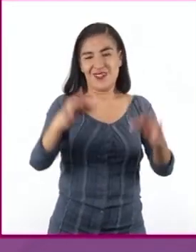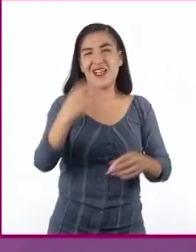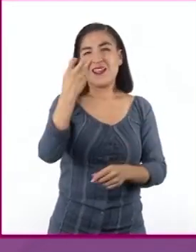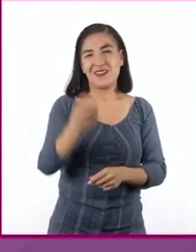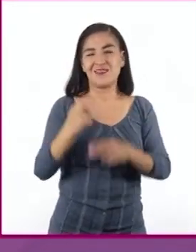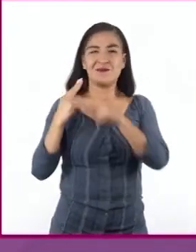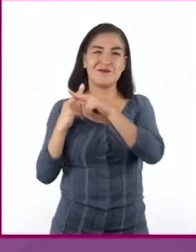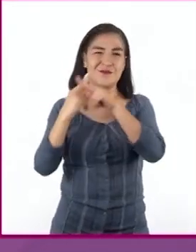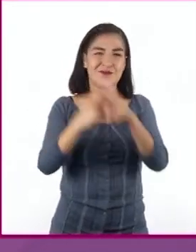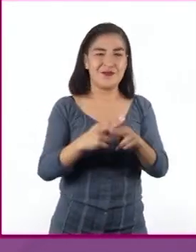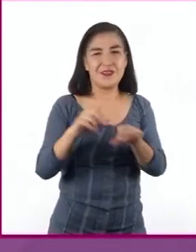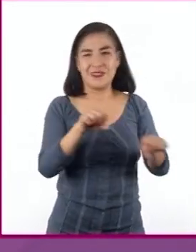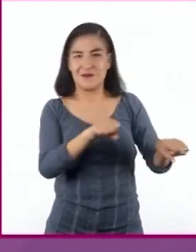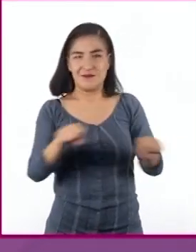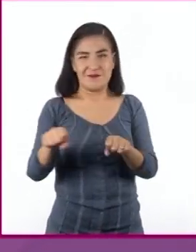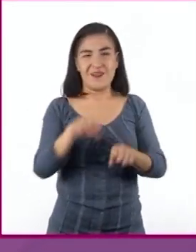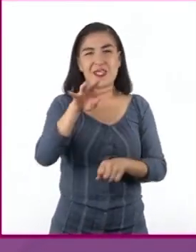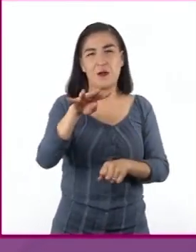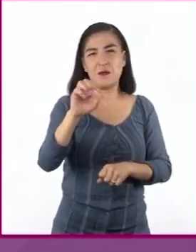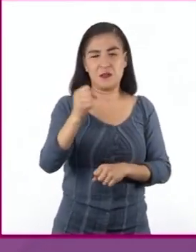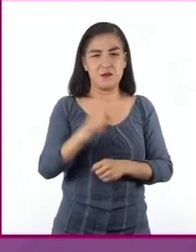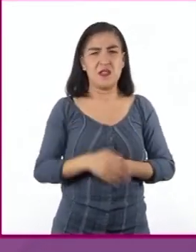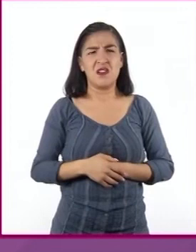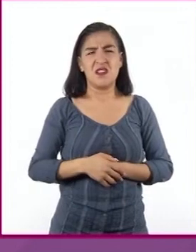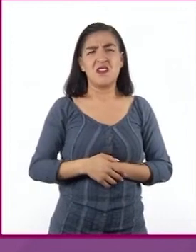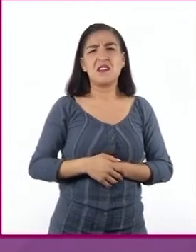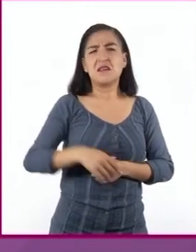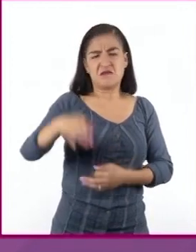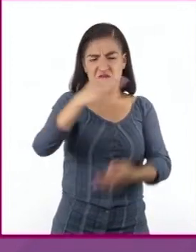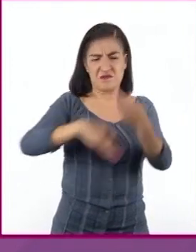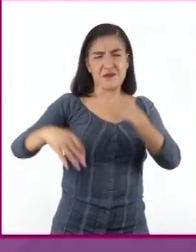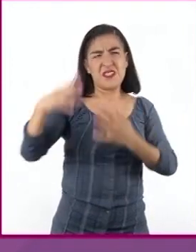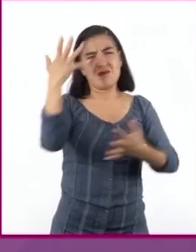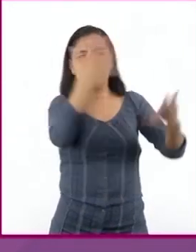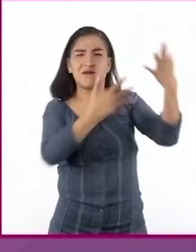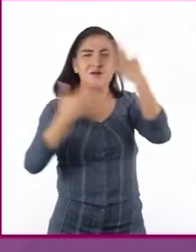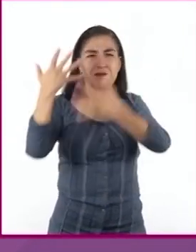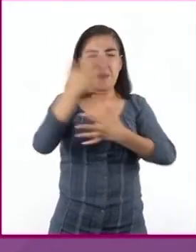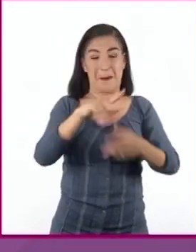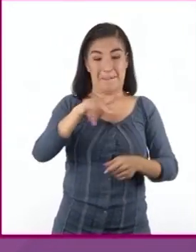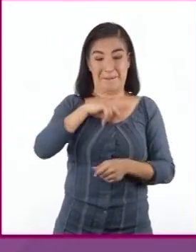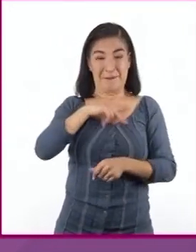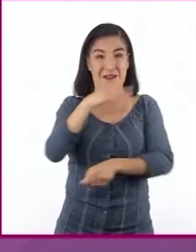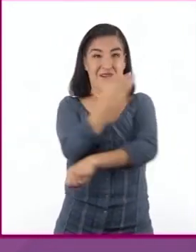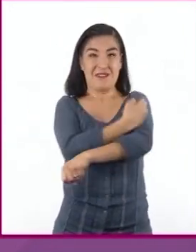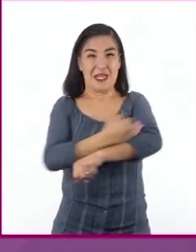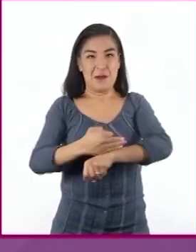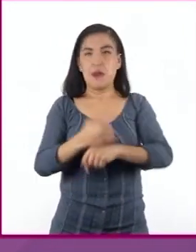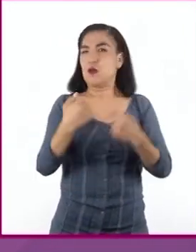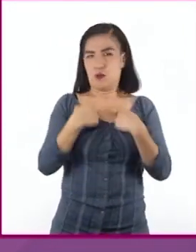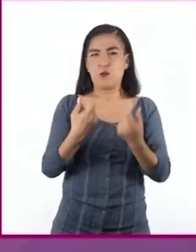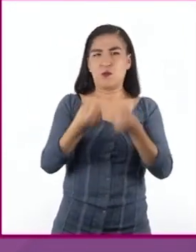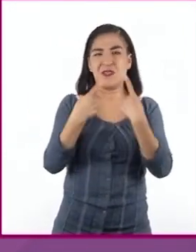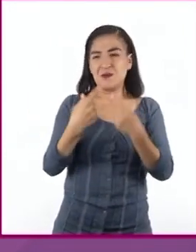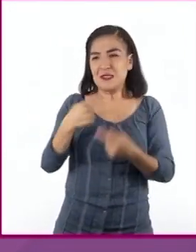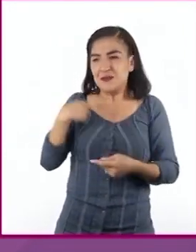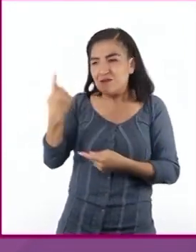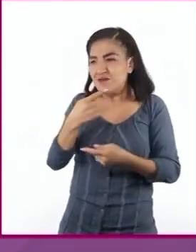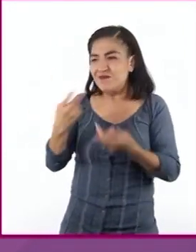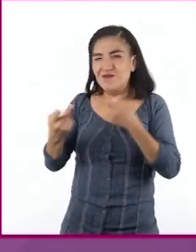fecha. Esto generó confusión, de modo que mi familia y yo no sabíamos qué